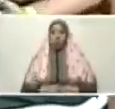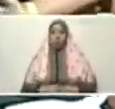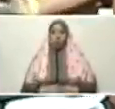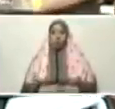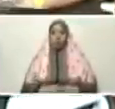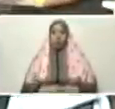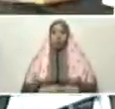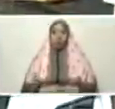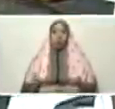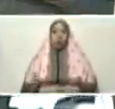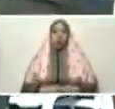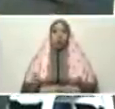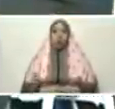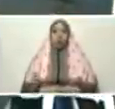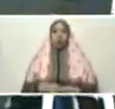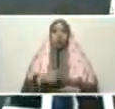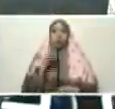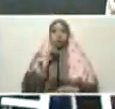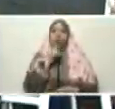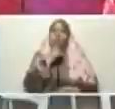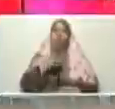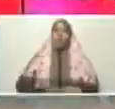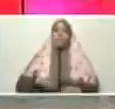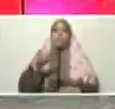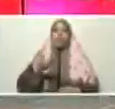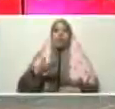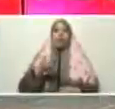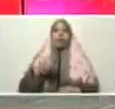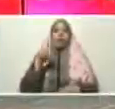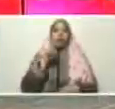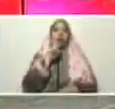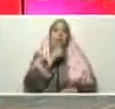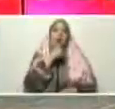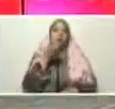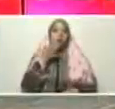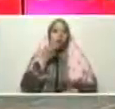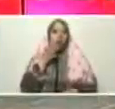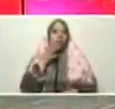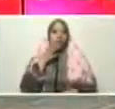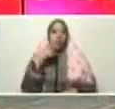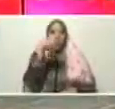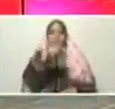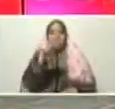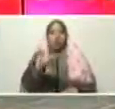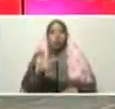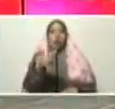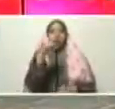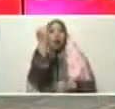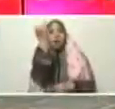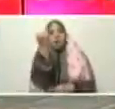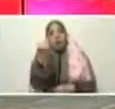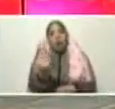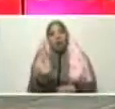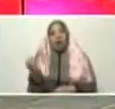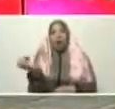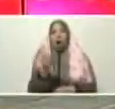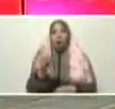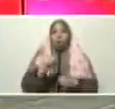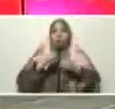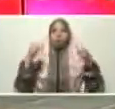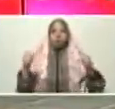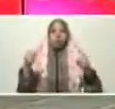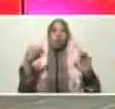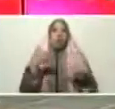bueno metabolismo muy importante para el desarrollo ahora bueno comía y